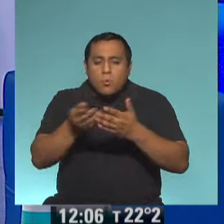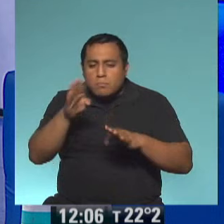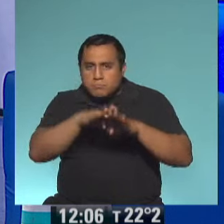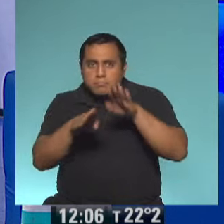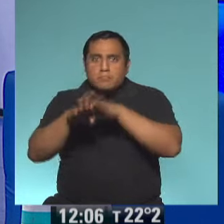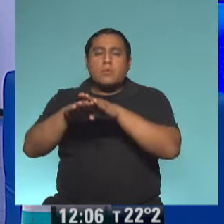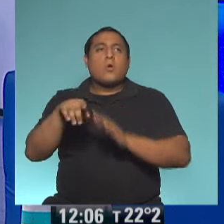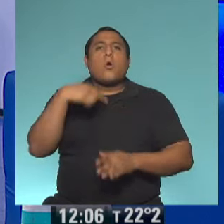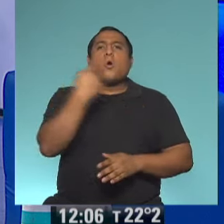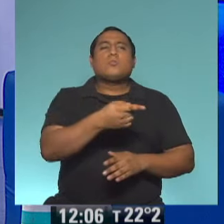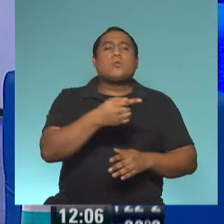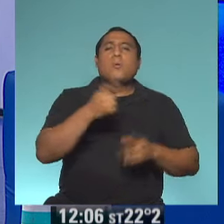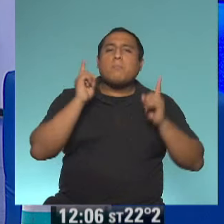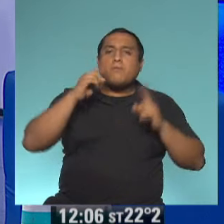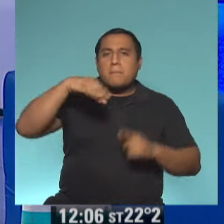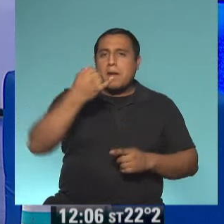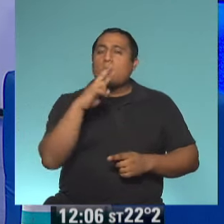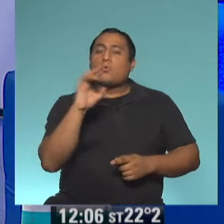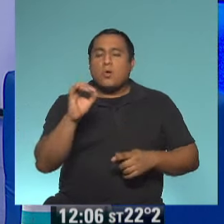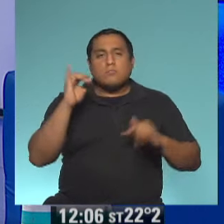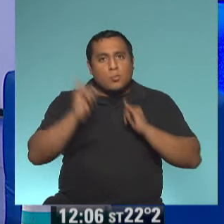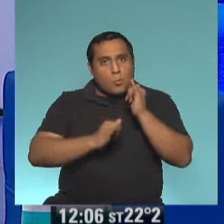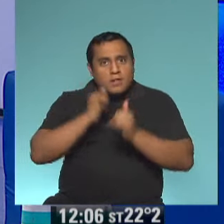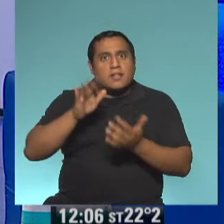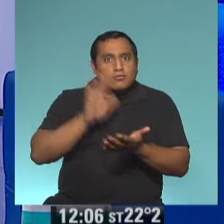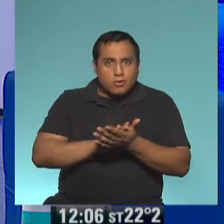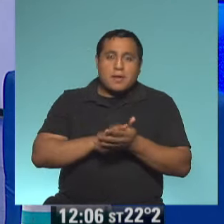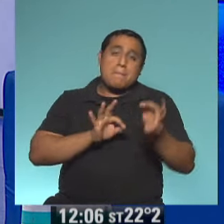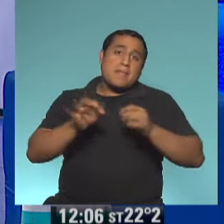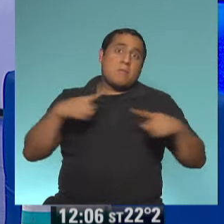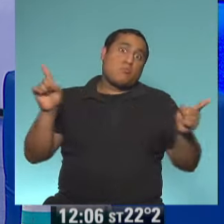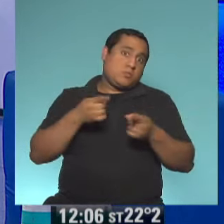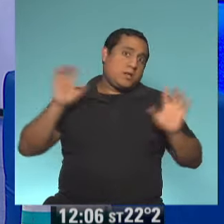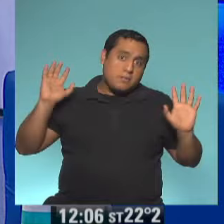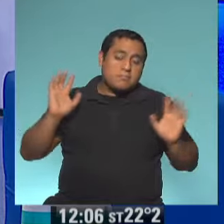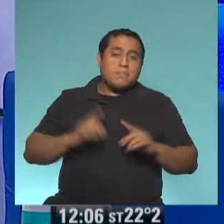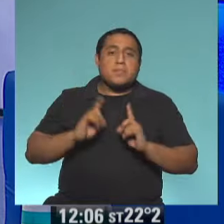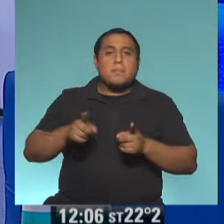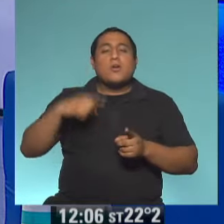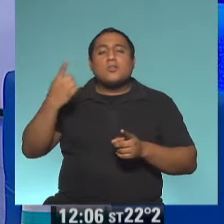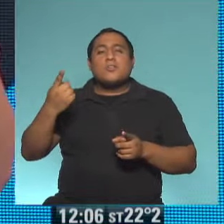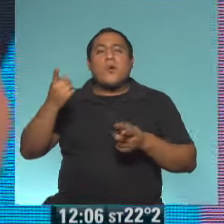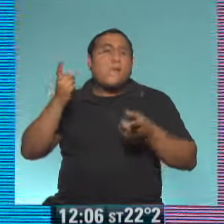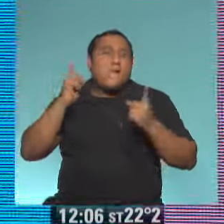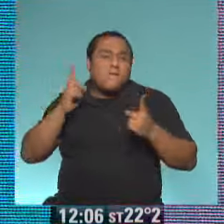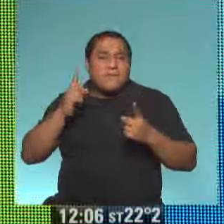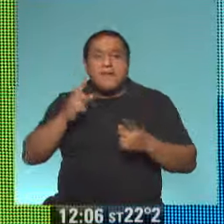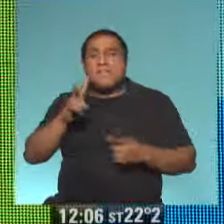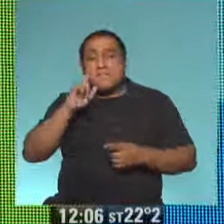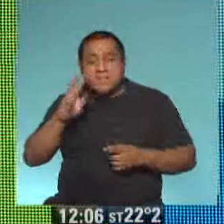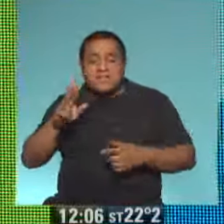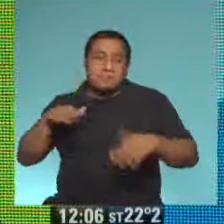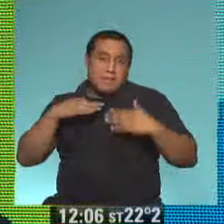medidas del tiempo musical. Claro. Y con la Senio Vir también hicimos todo un circuito con diferentes medidas. Claro, porque impecable. Vimos que se puede medir